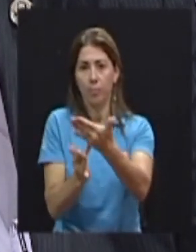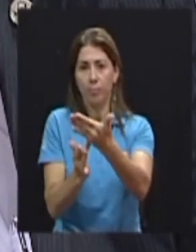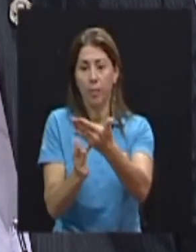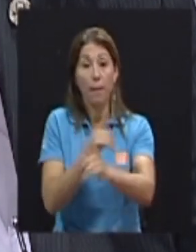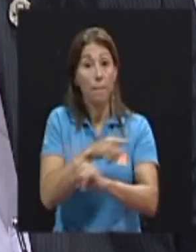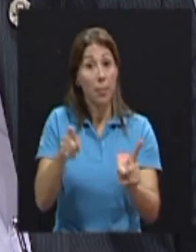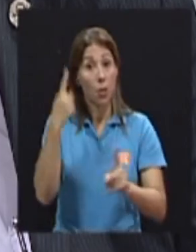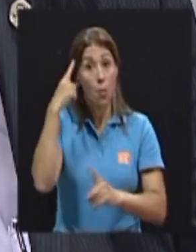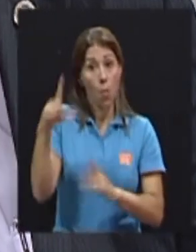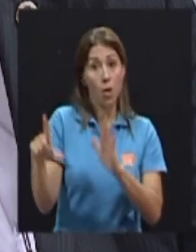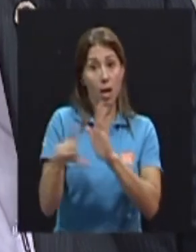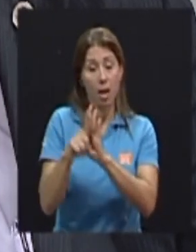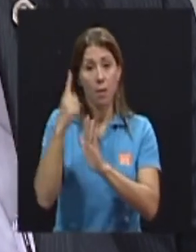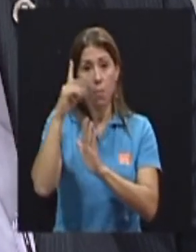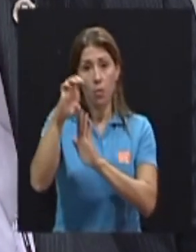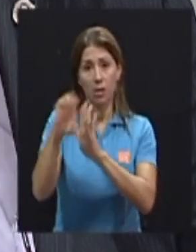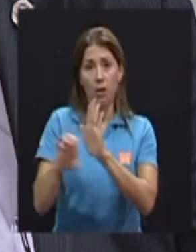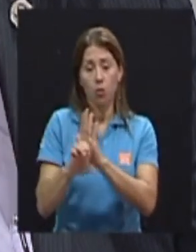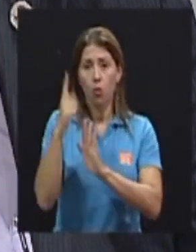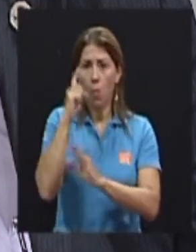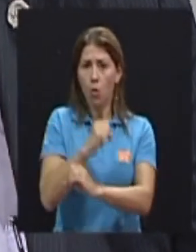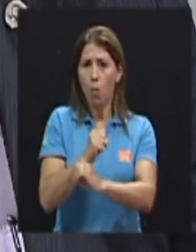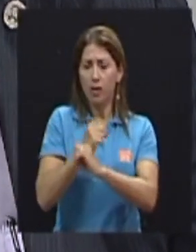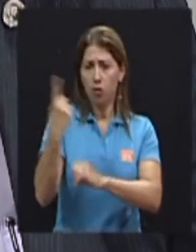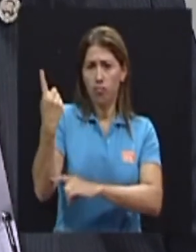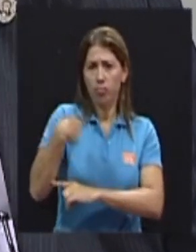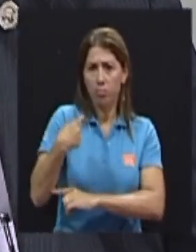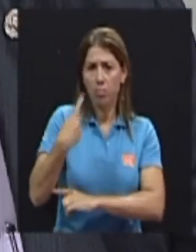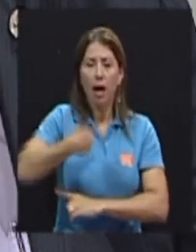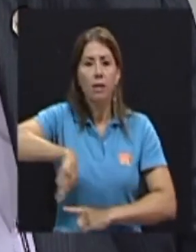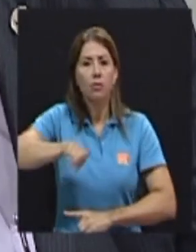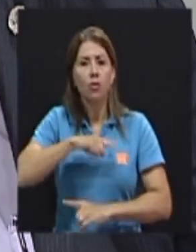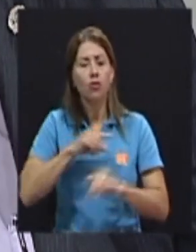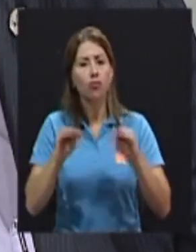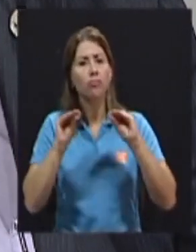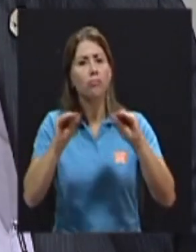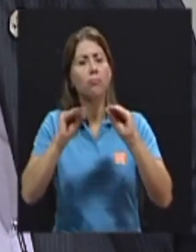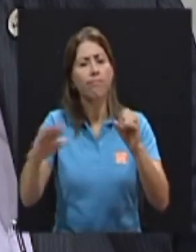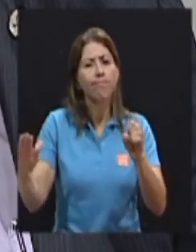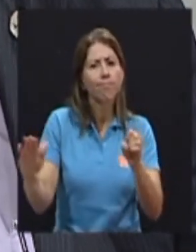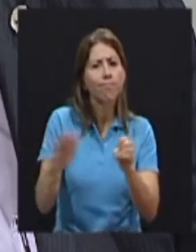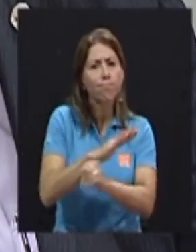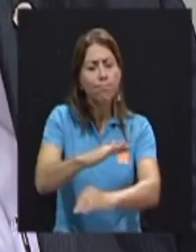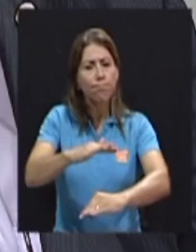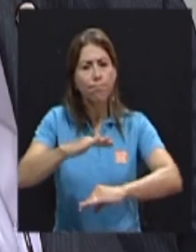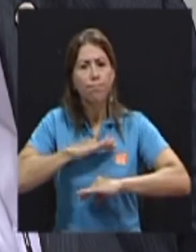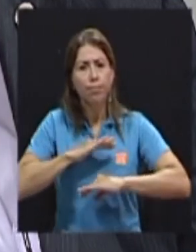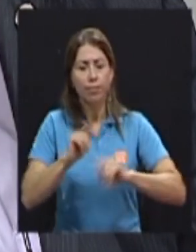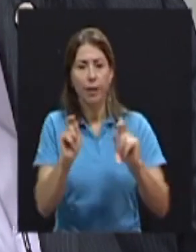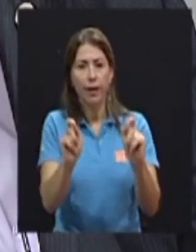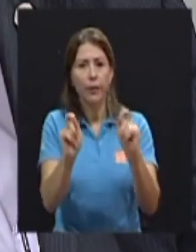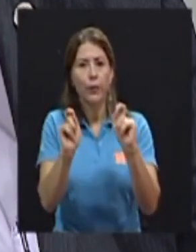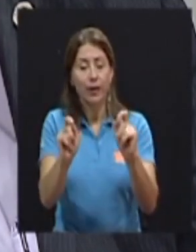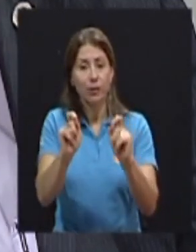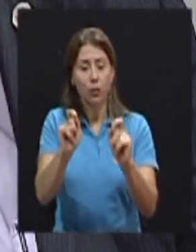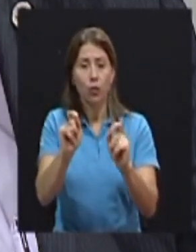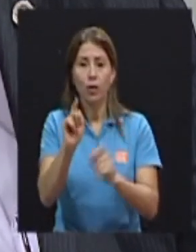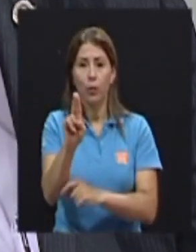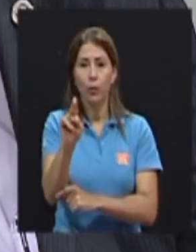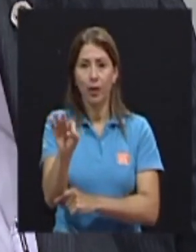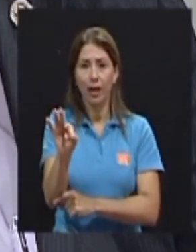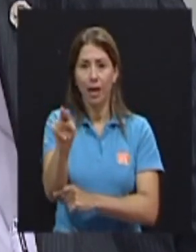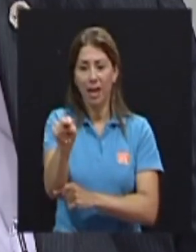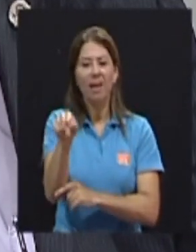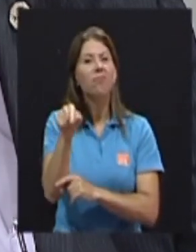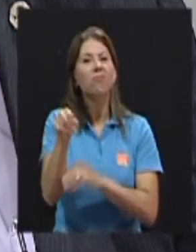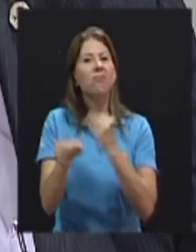por ley, por estatuto y por convicción a brindar una educación integral. La educación que brinda la Universidad Técnica Nacional es